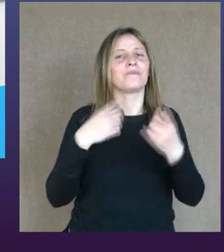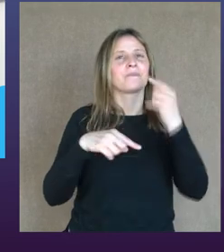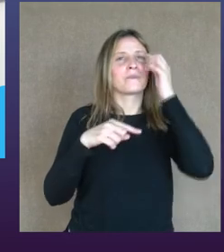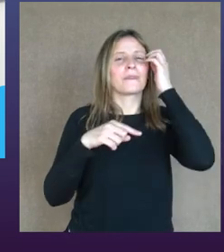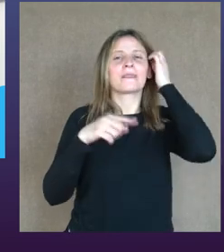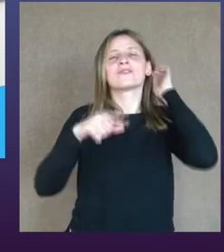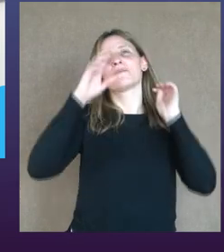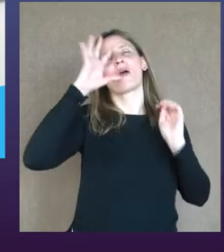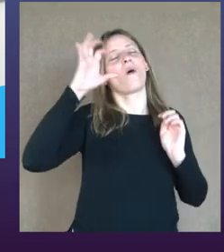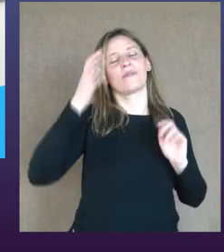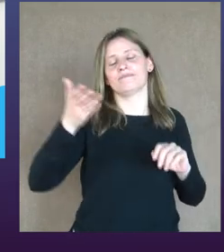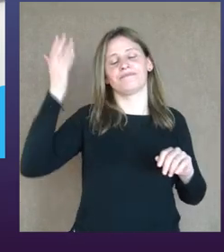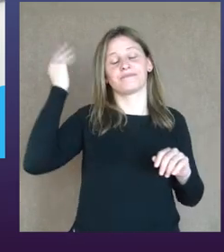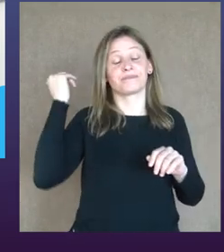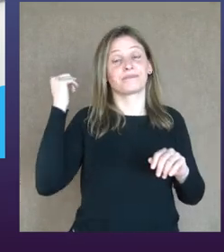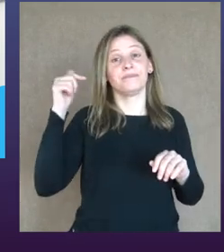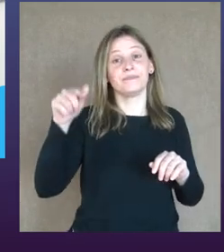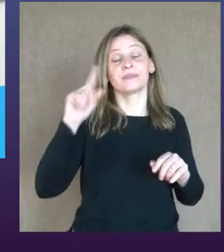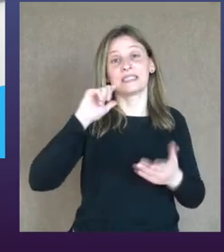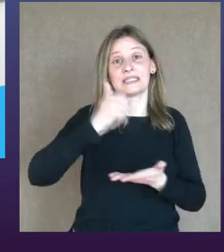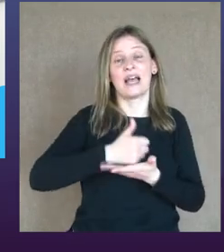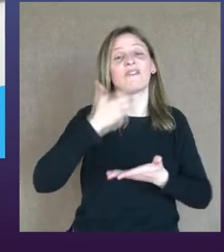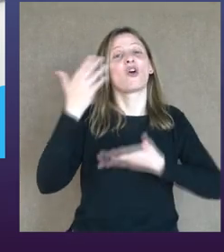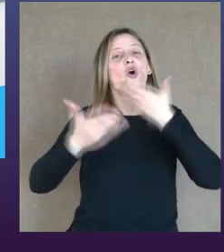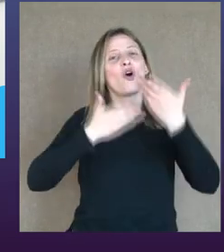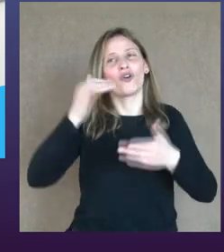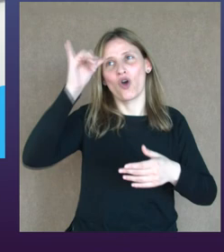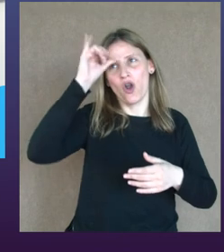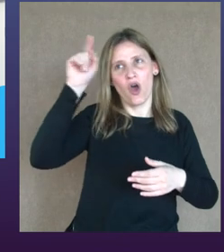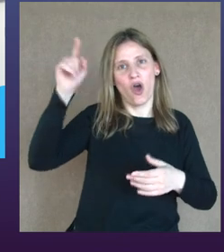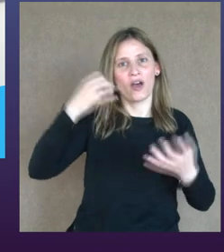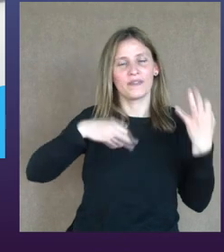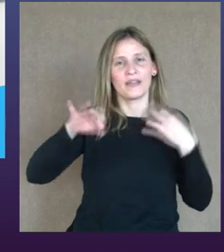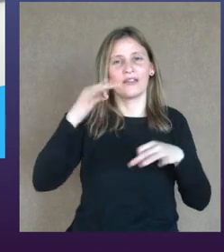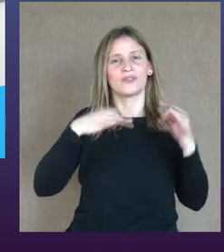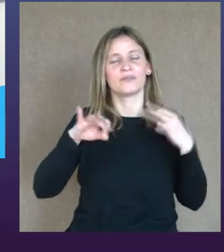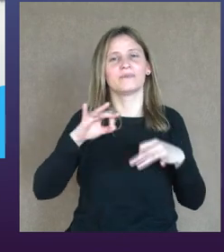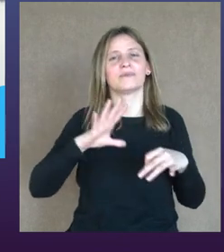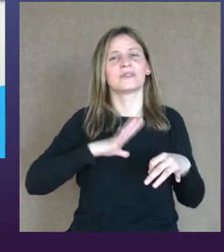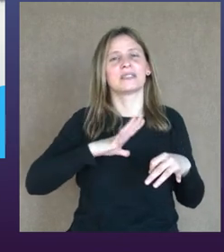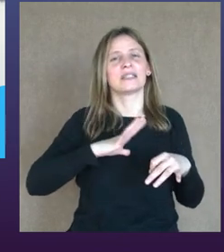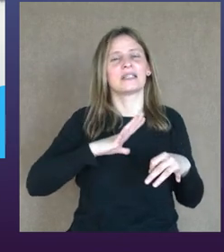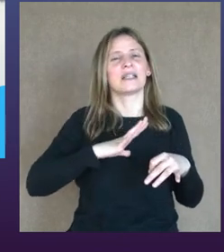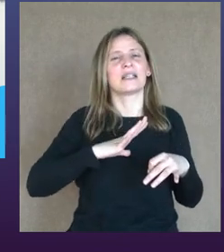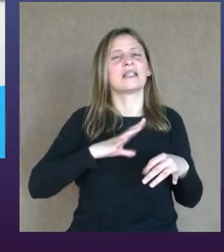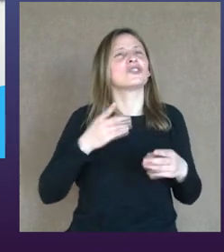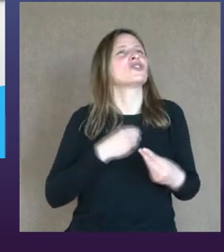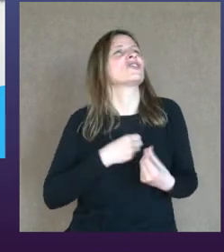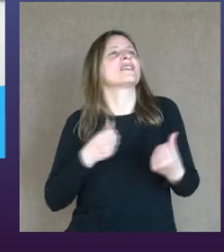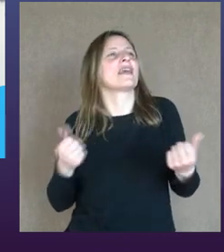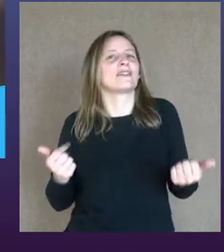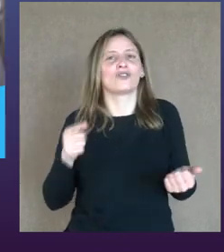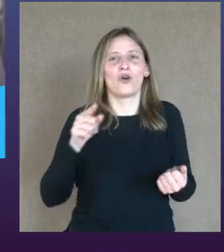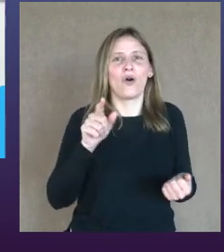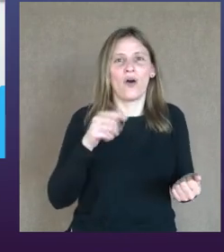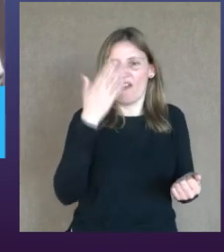este recuerdo, una vez yo estaba en el coro del Colón y adelante tenía una gran cantante que era un aria. Yo sentía que cuando ella